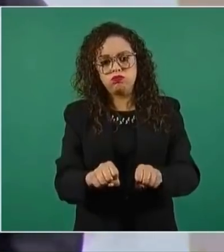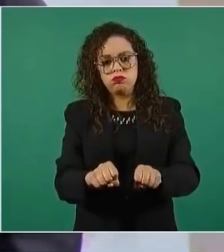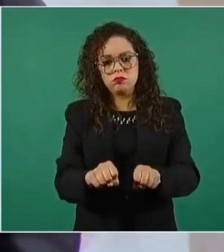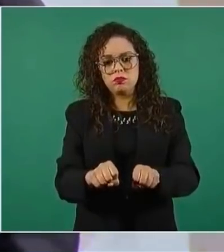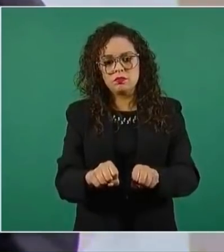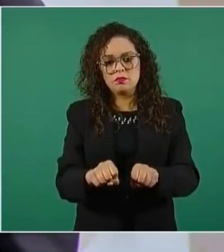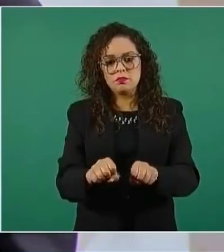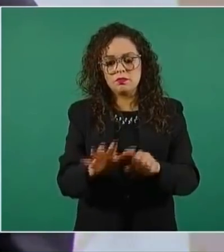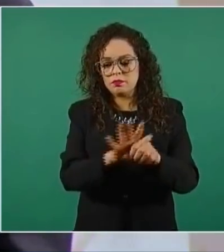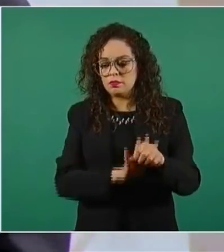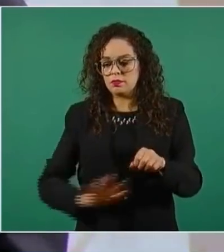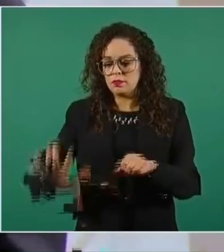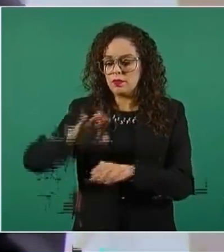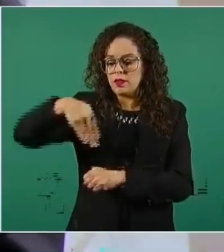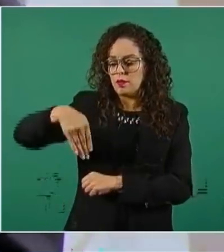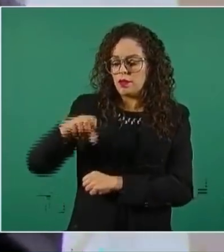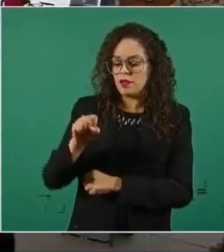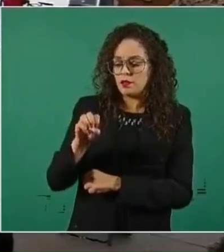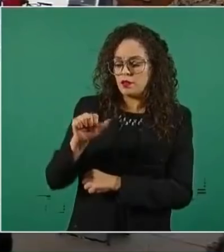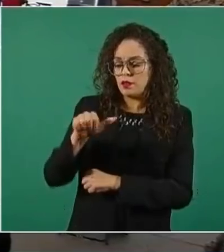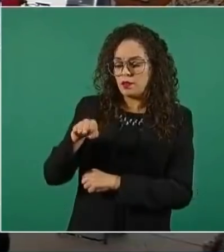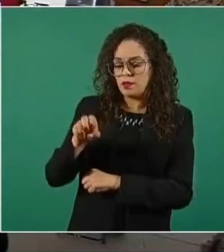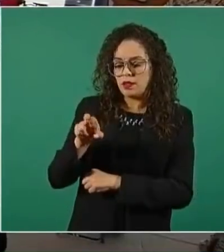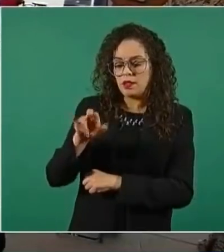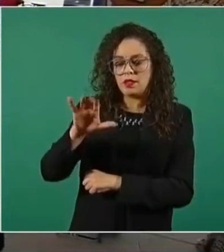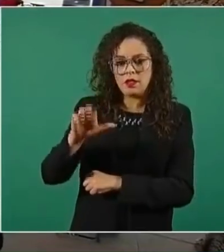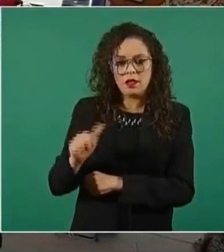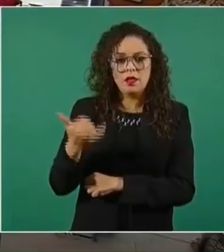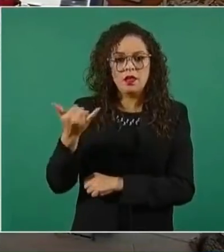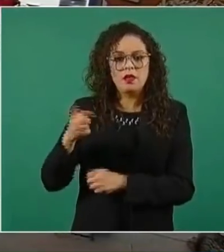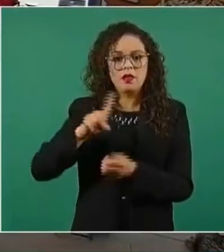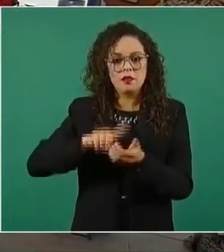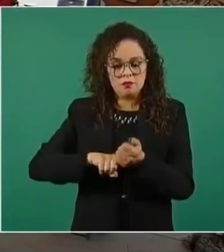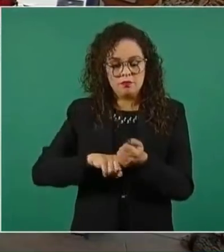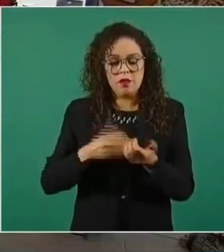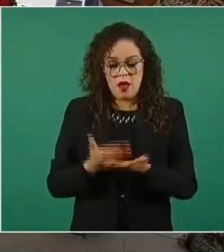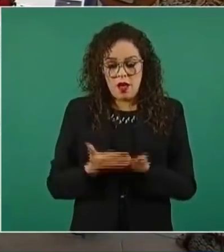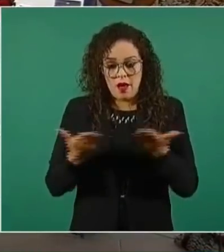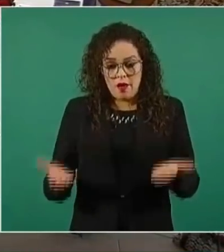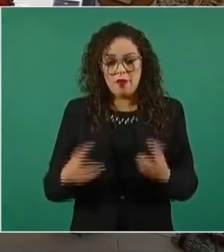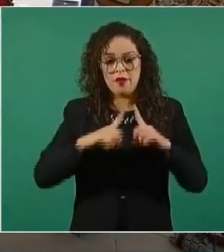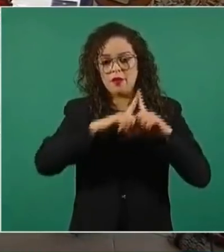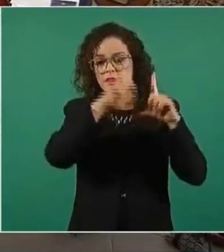territorio de la actual República Mexicana.